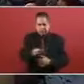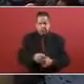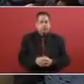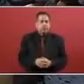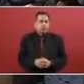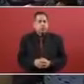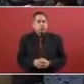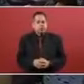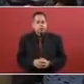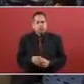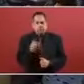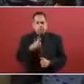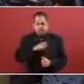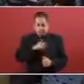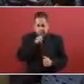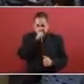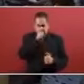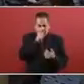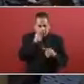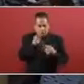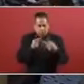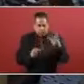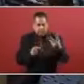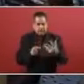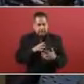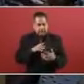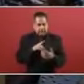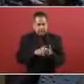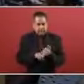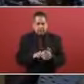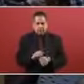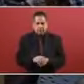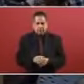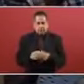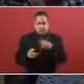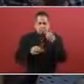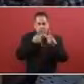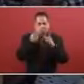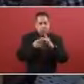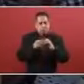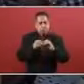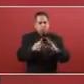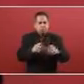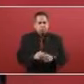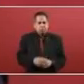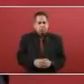Pero aquí tengo los nombres. ¿Los puedo dar a conocer?